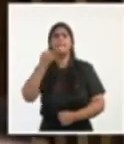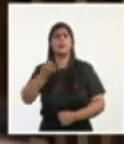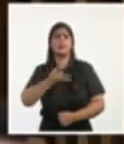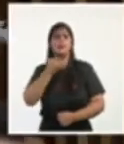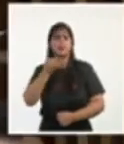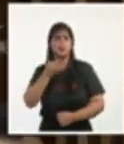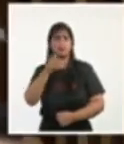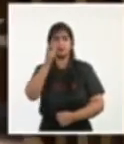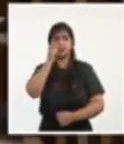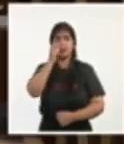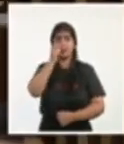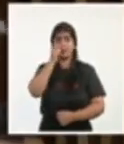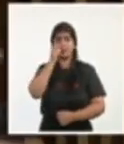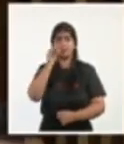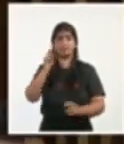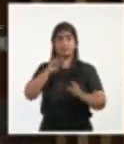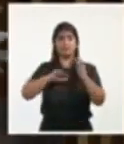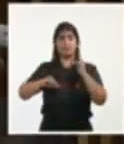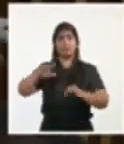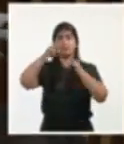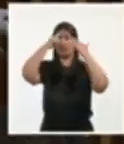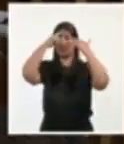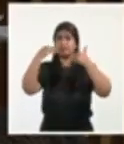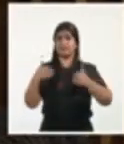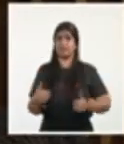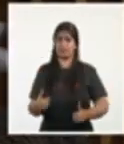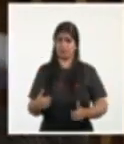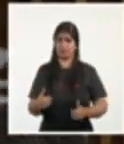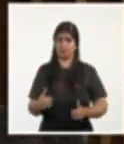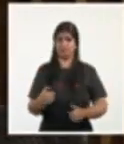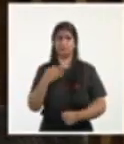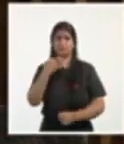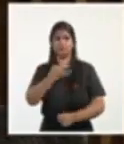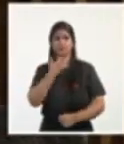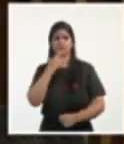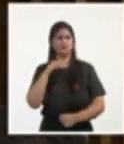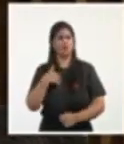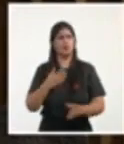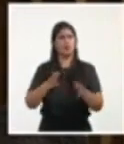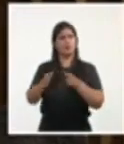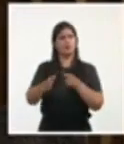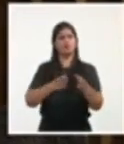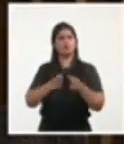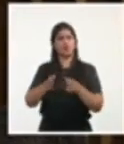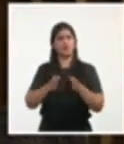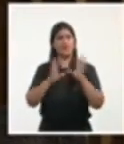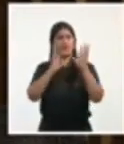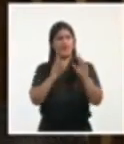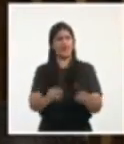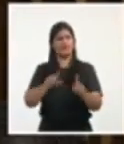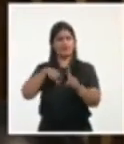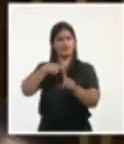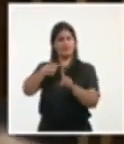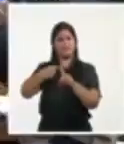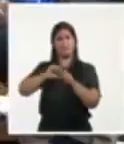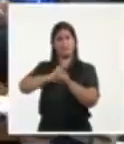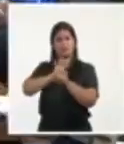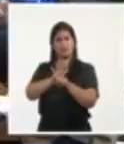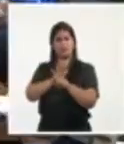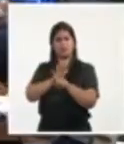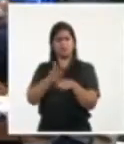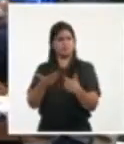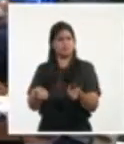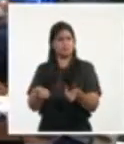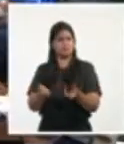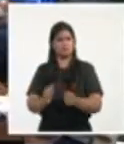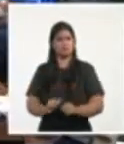saber cómo es que funciona el sistema estadístico de Cuba con relación a la pandemia de la COVID. Gracias. Es una pregunta